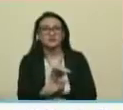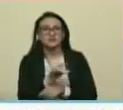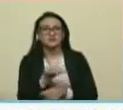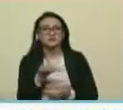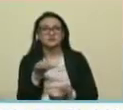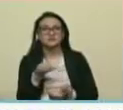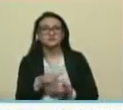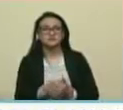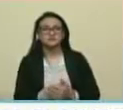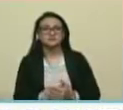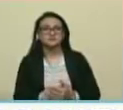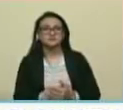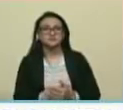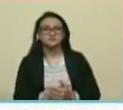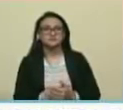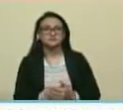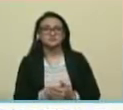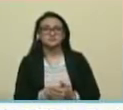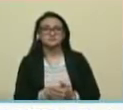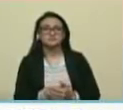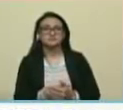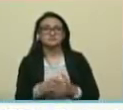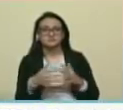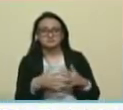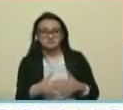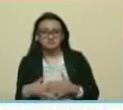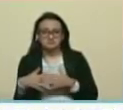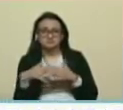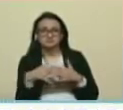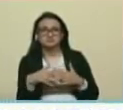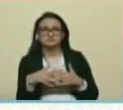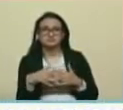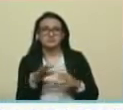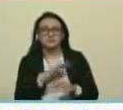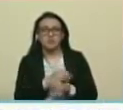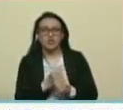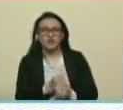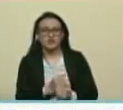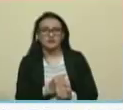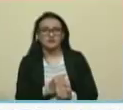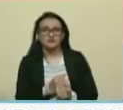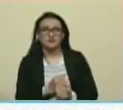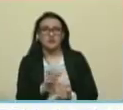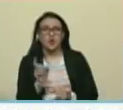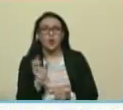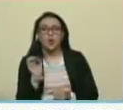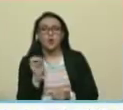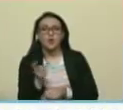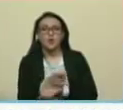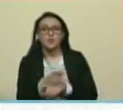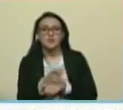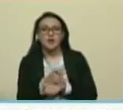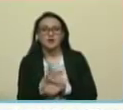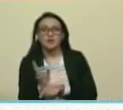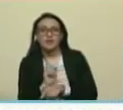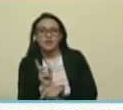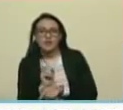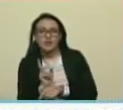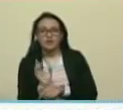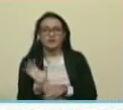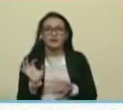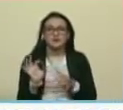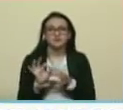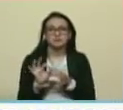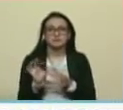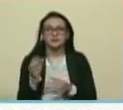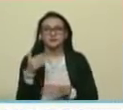centros imperiales de poder o que provenga de gobiernos lacayos, de gobiernos satélites